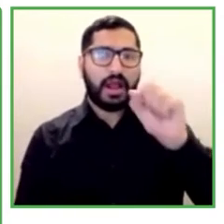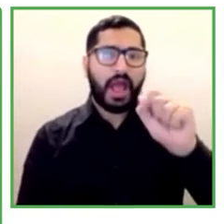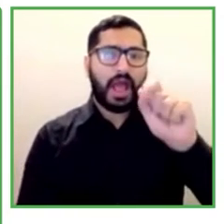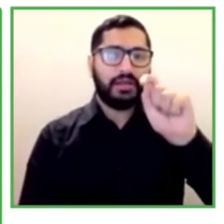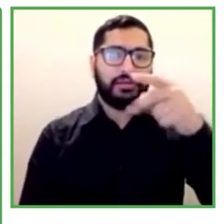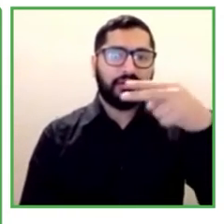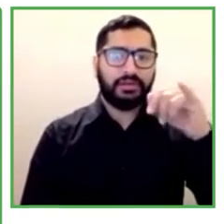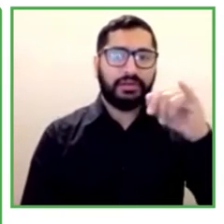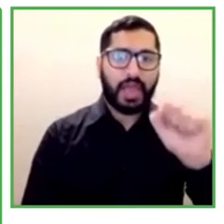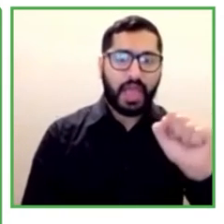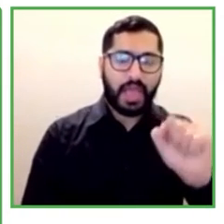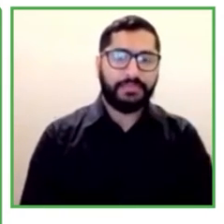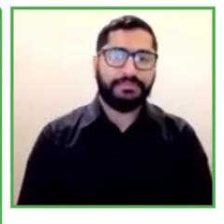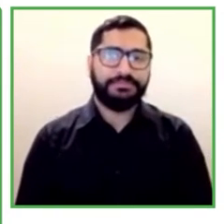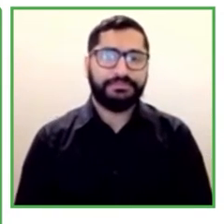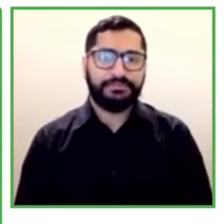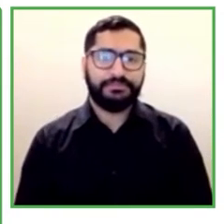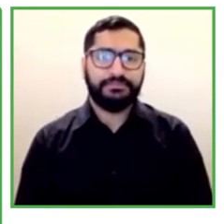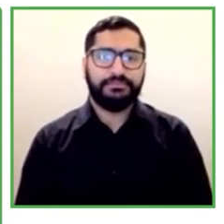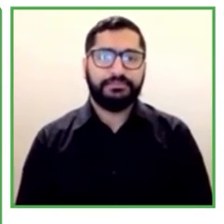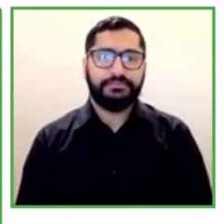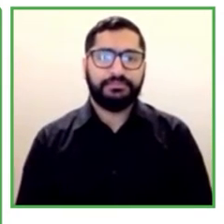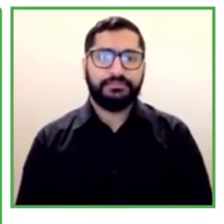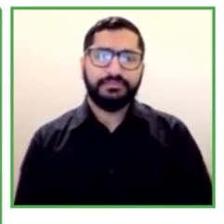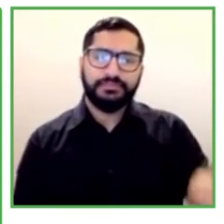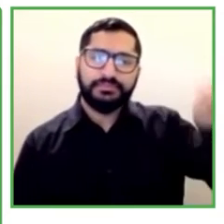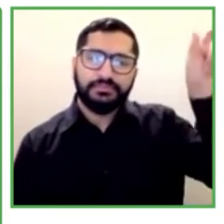que está aquí de Scotiabank.